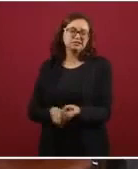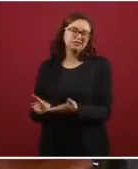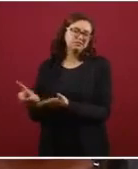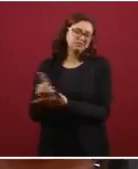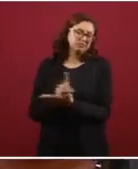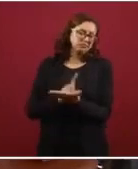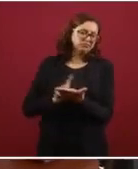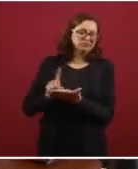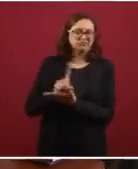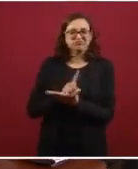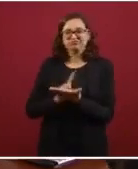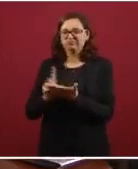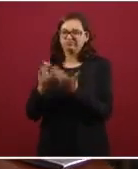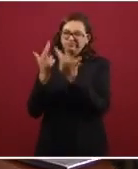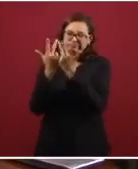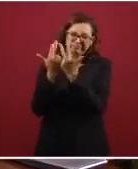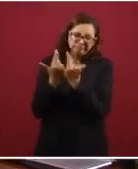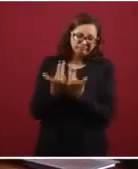en autodestrucción,